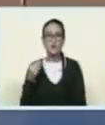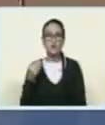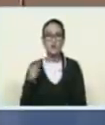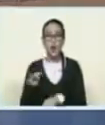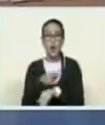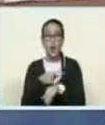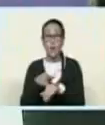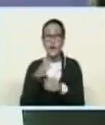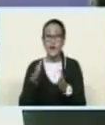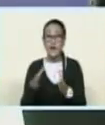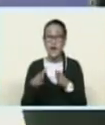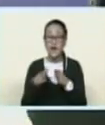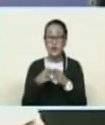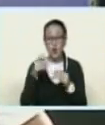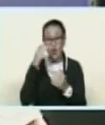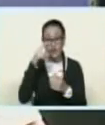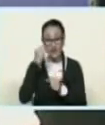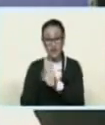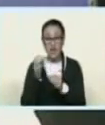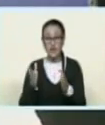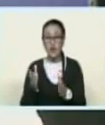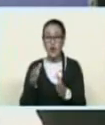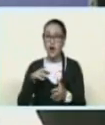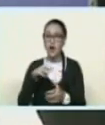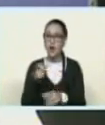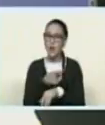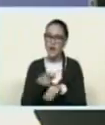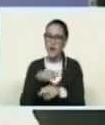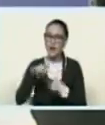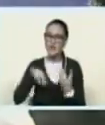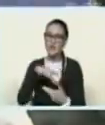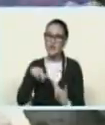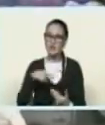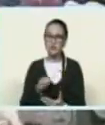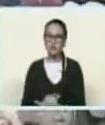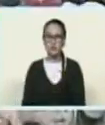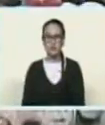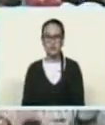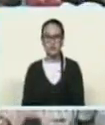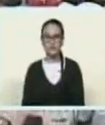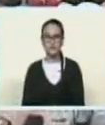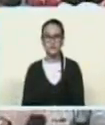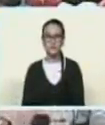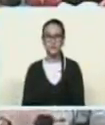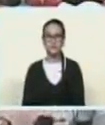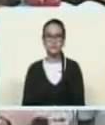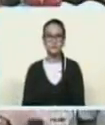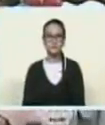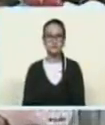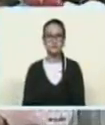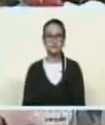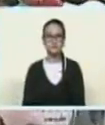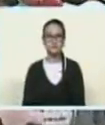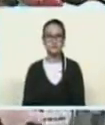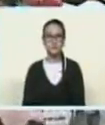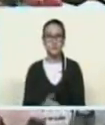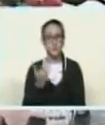los trabajadores, lo va a gobernar la revolución. Por eso, Zoraida,